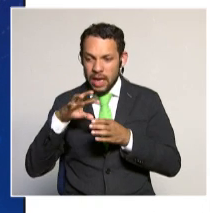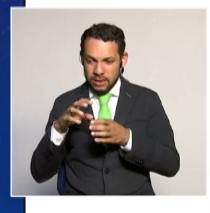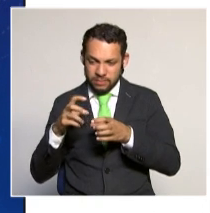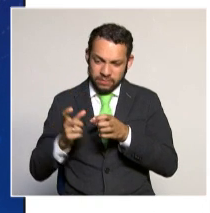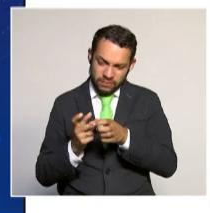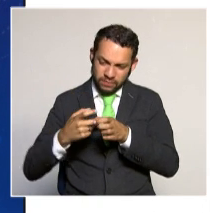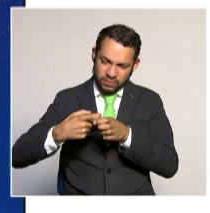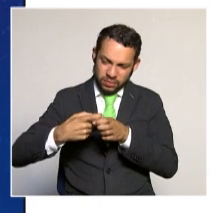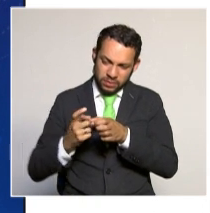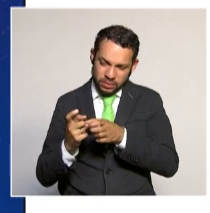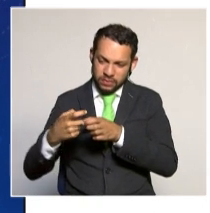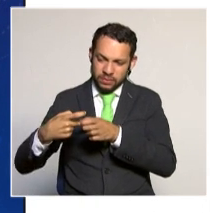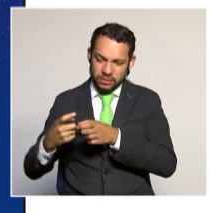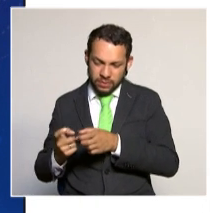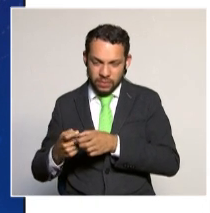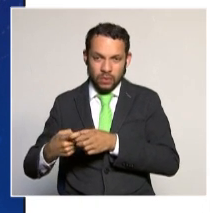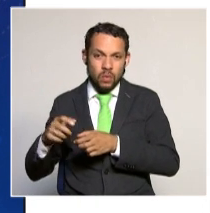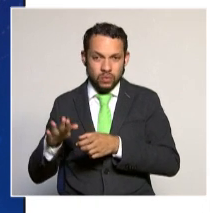marcados.